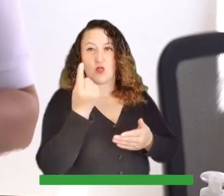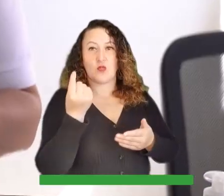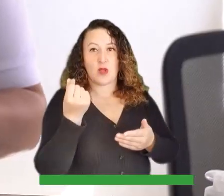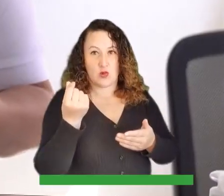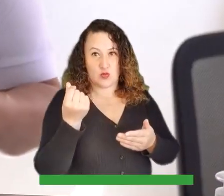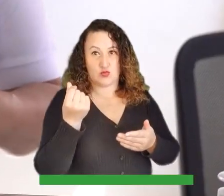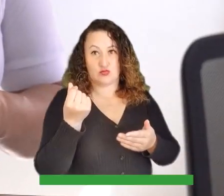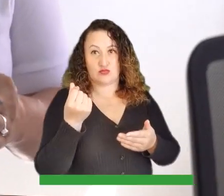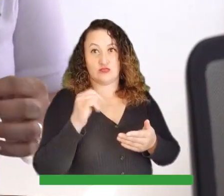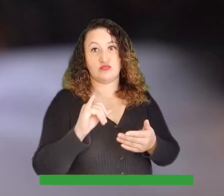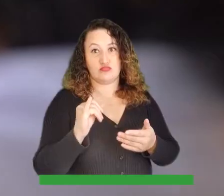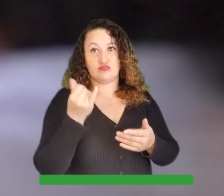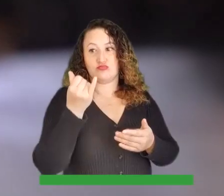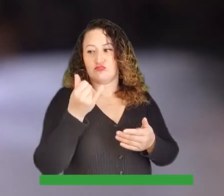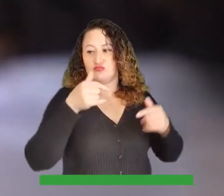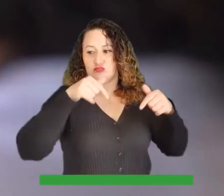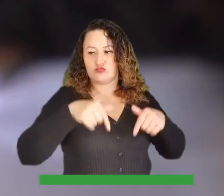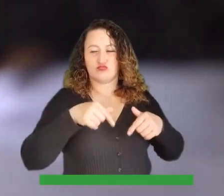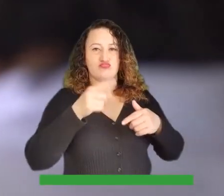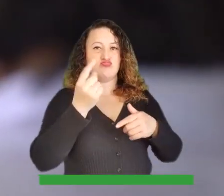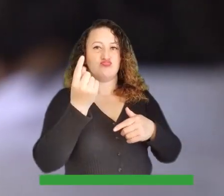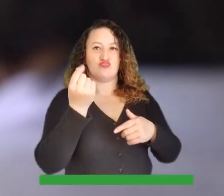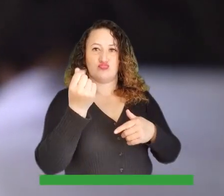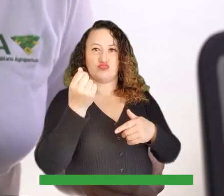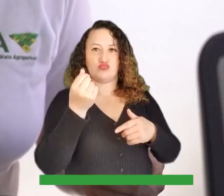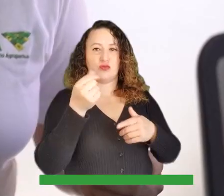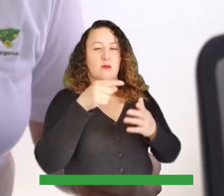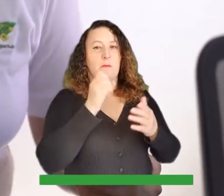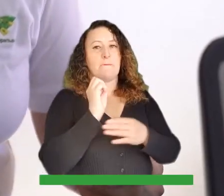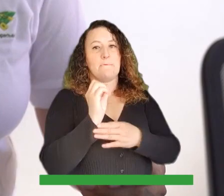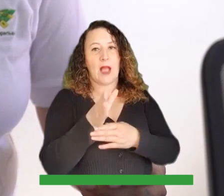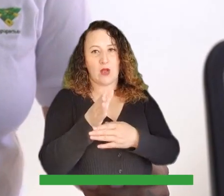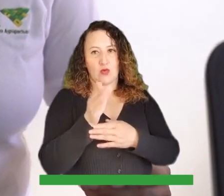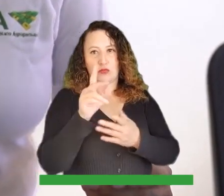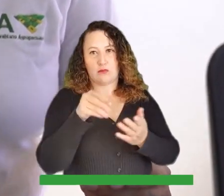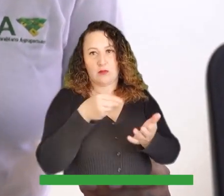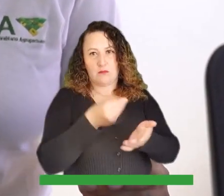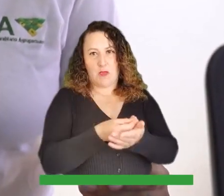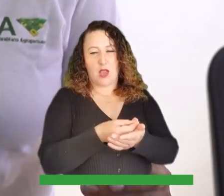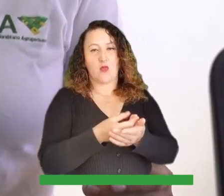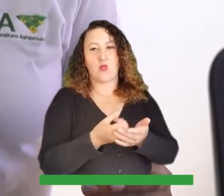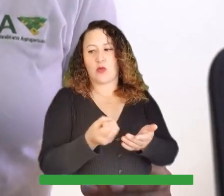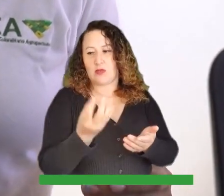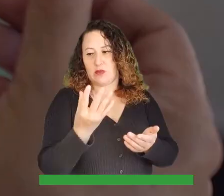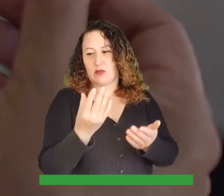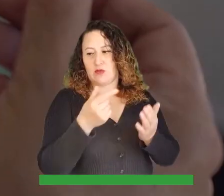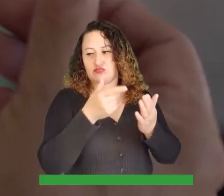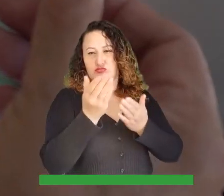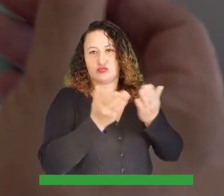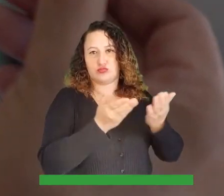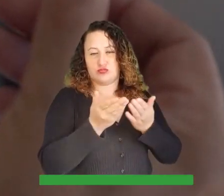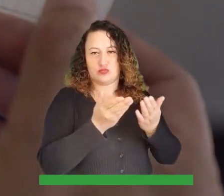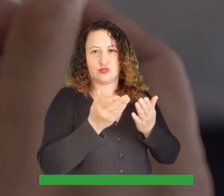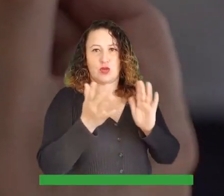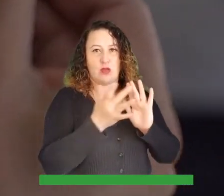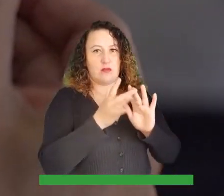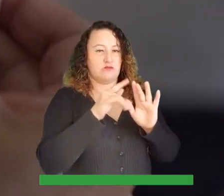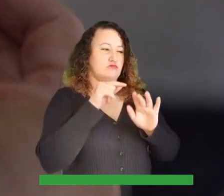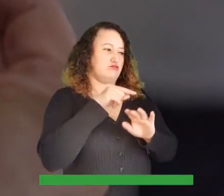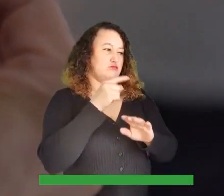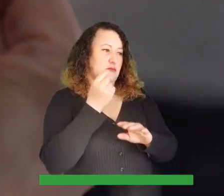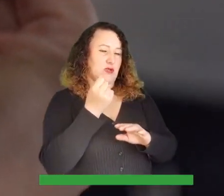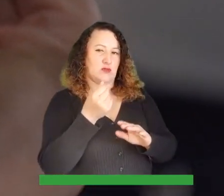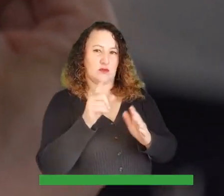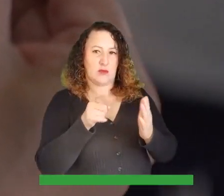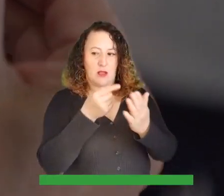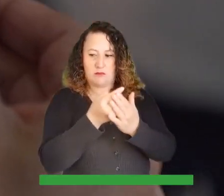un costo, entonces aquí usted encuentra las cuentas bancarias en las que debe hacer la consignación del servicio de acuerdo al valor que